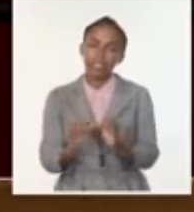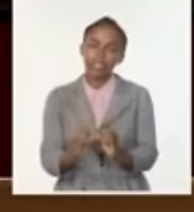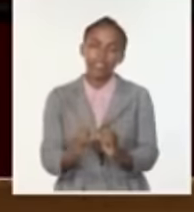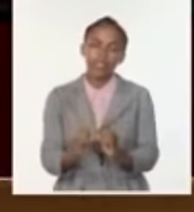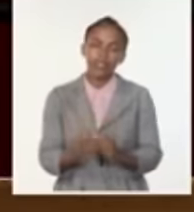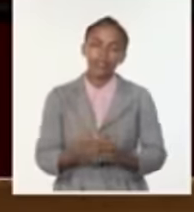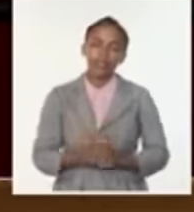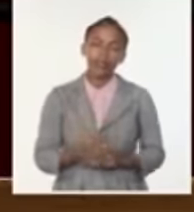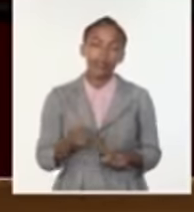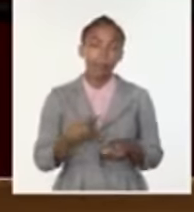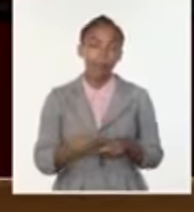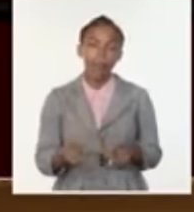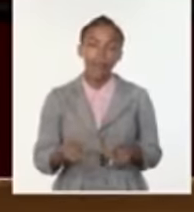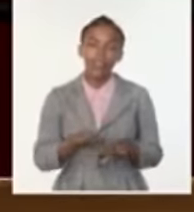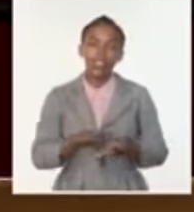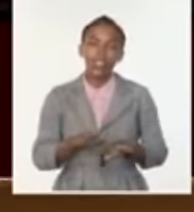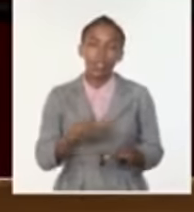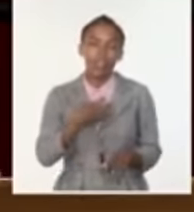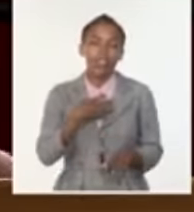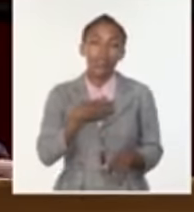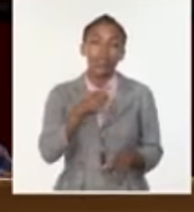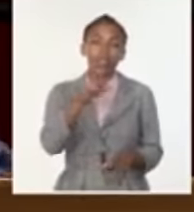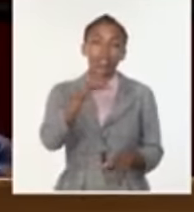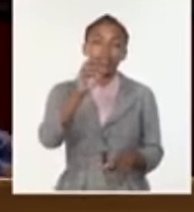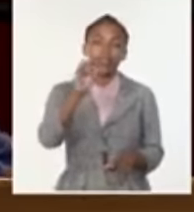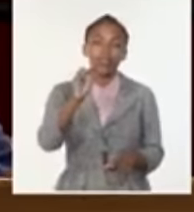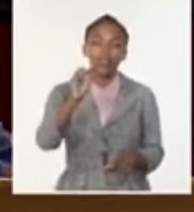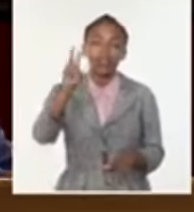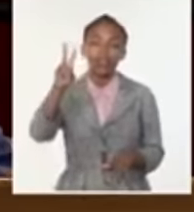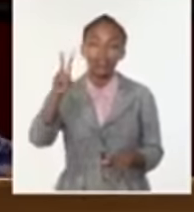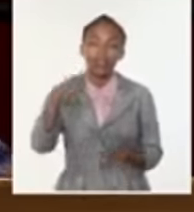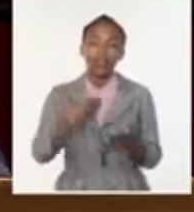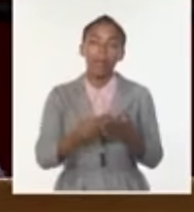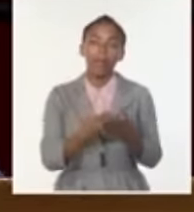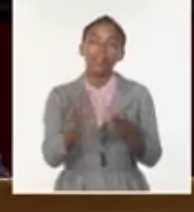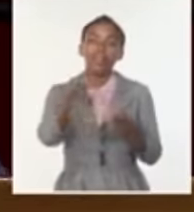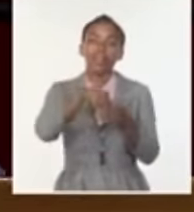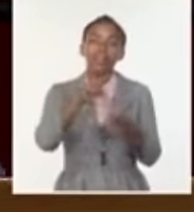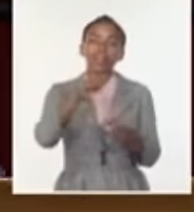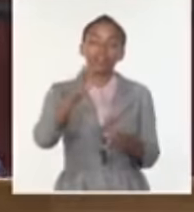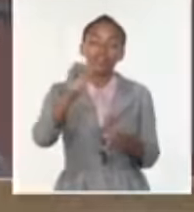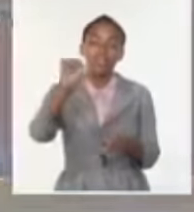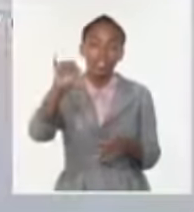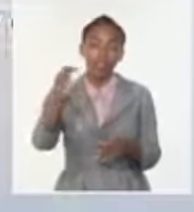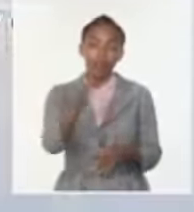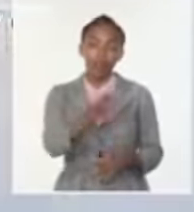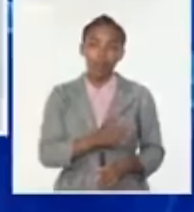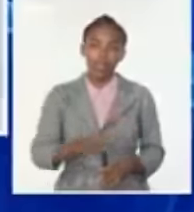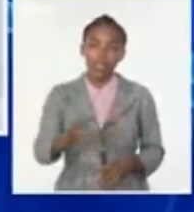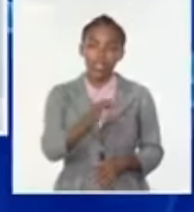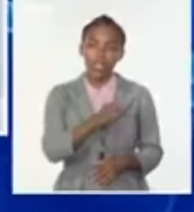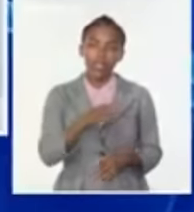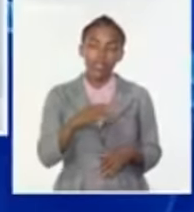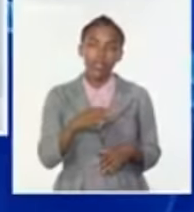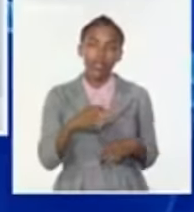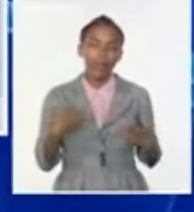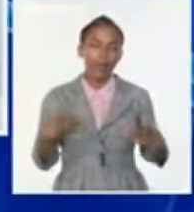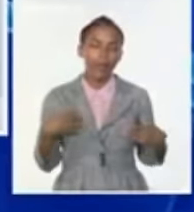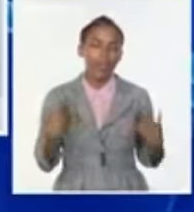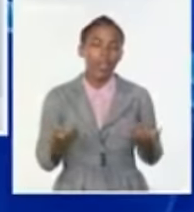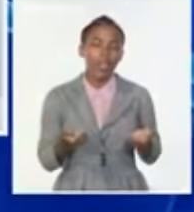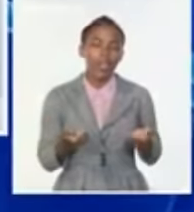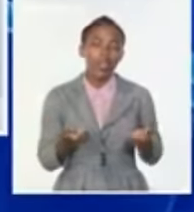ya tenemos 112 empresas en 106 municipios que tienen que dedicarse a la producción de alimentos y depende del municipio